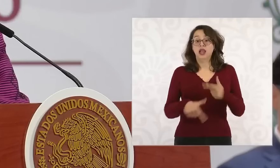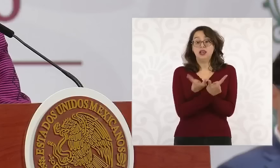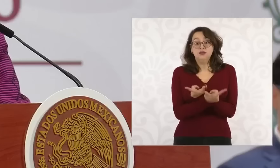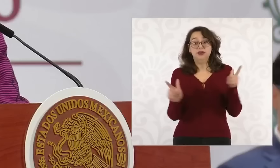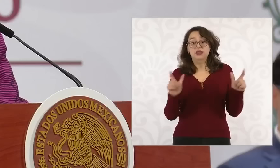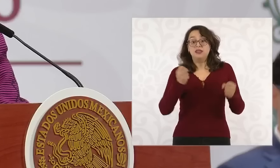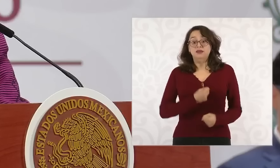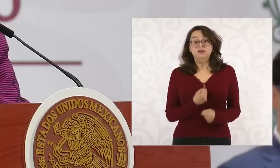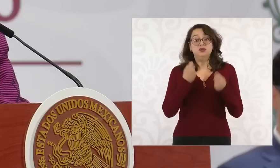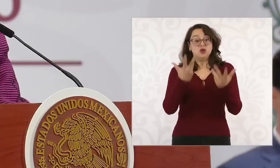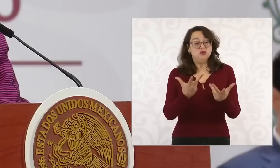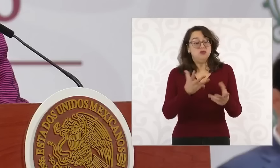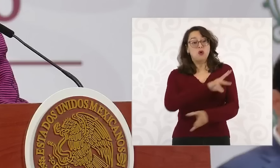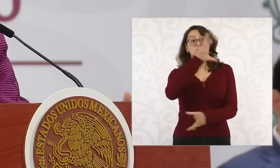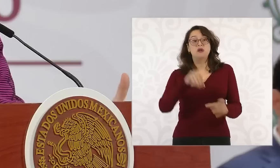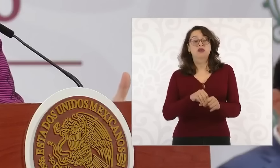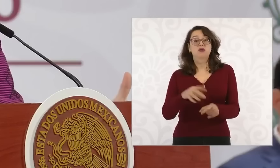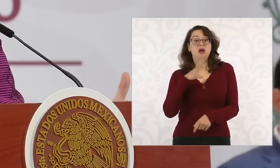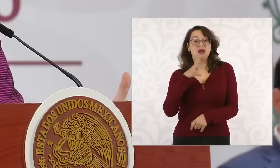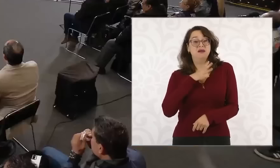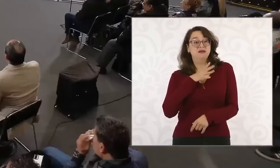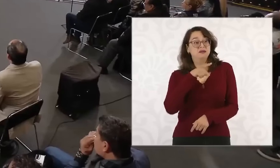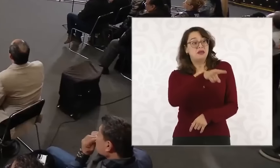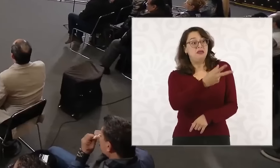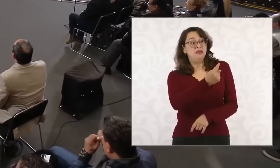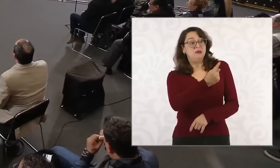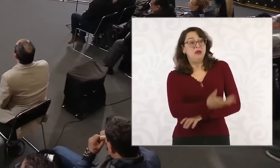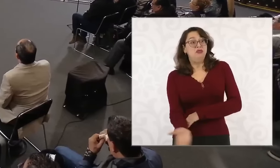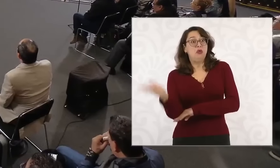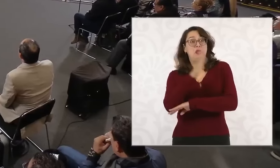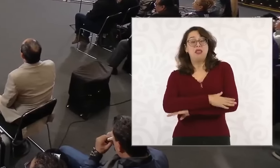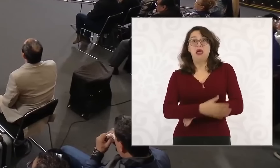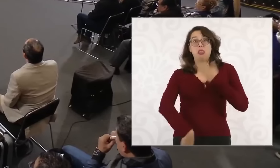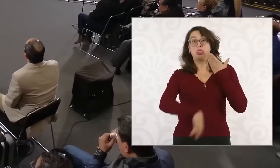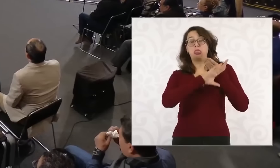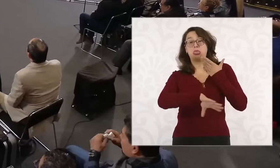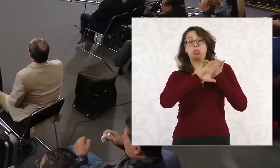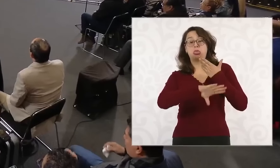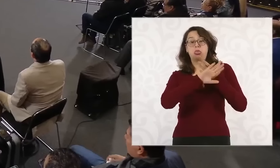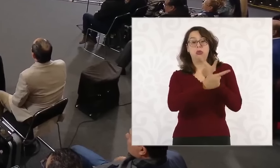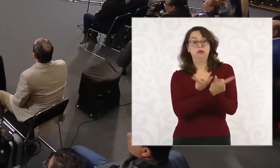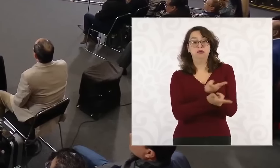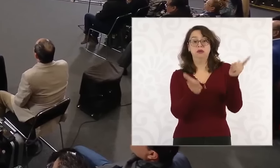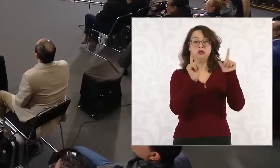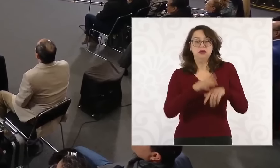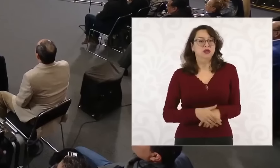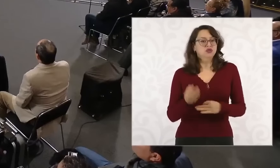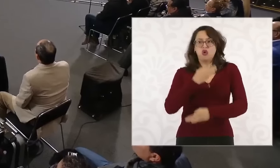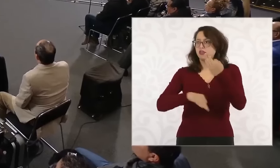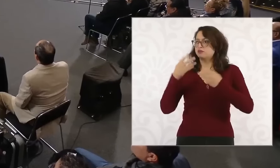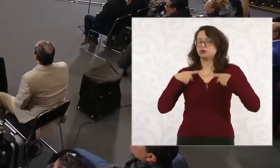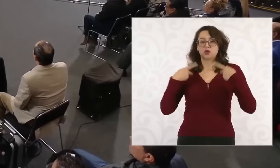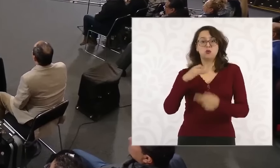responsabilidad. O sea, la libertad no es libertinaje, ¿verdad? La libertad representa